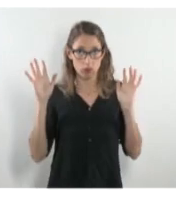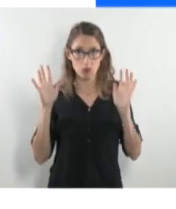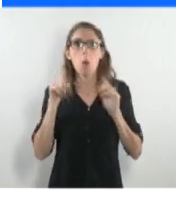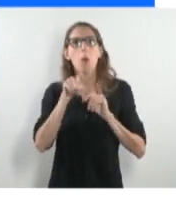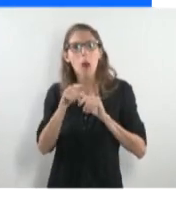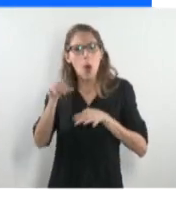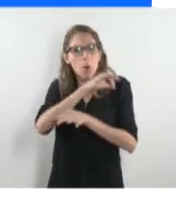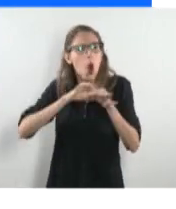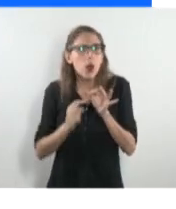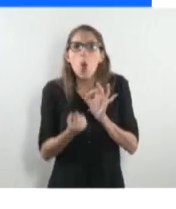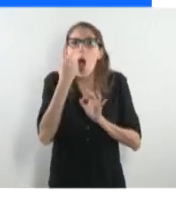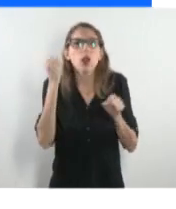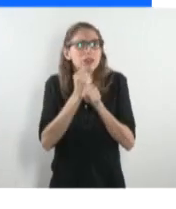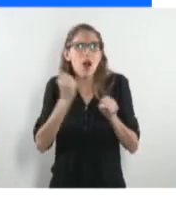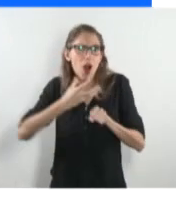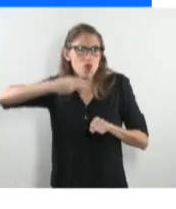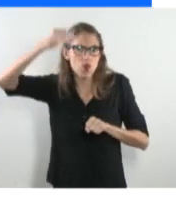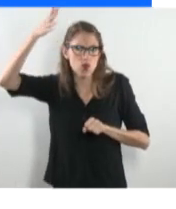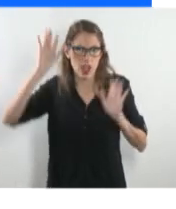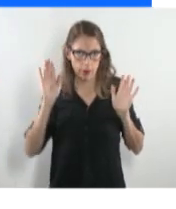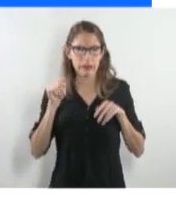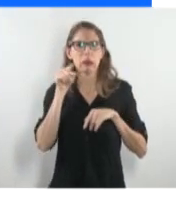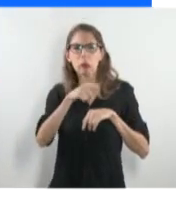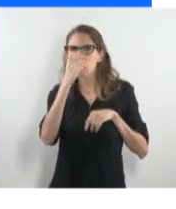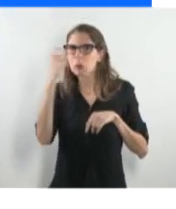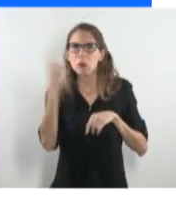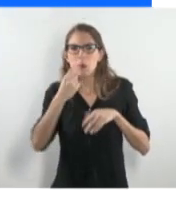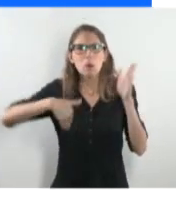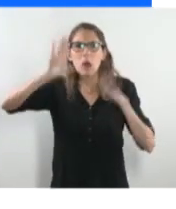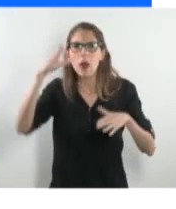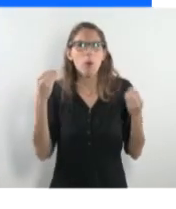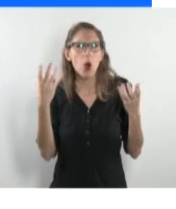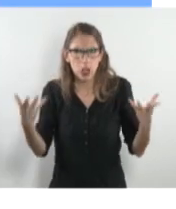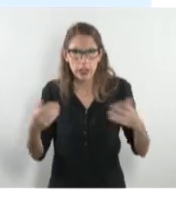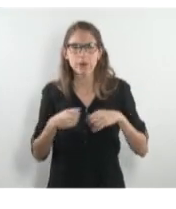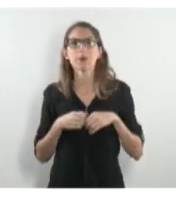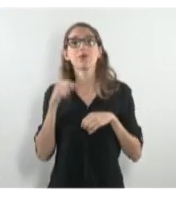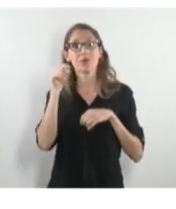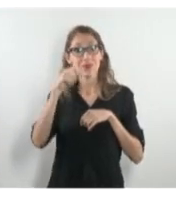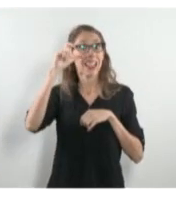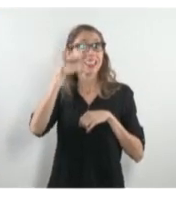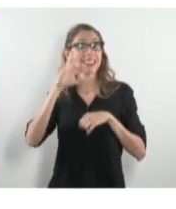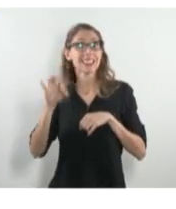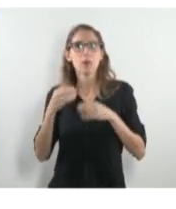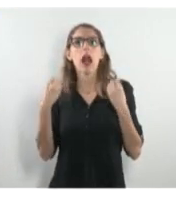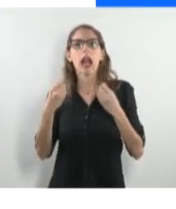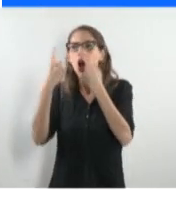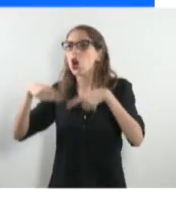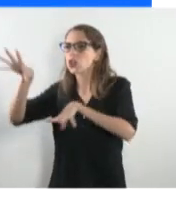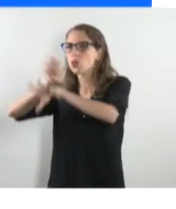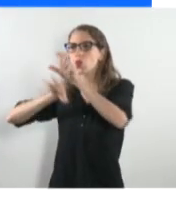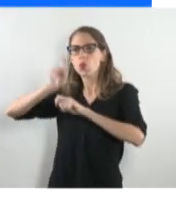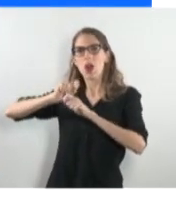gran número de veces. ¿Por qué acelera la velocidad de una reacción? Porque permite que la transformación de reactivos a